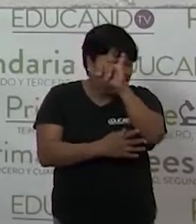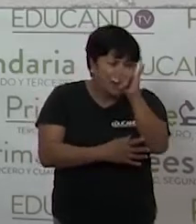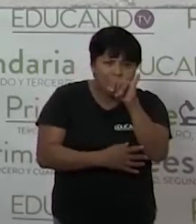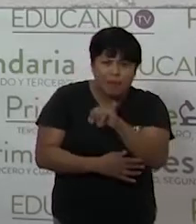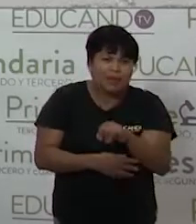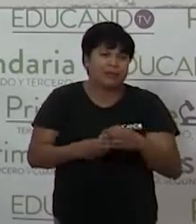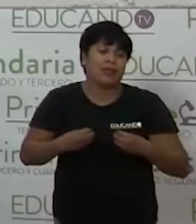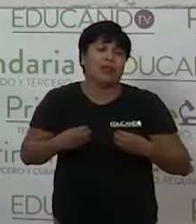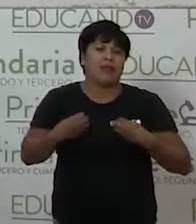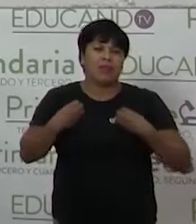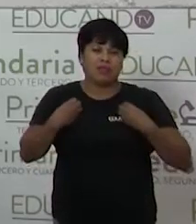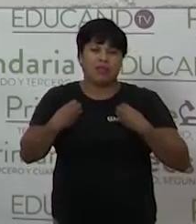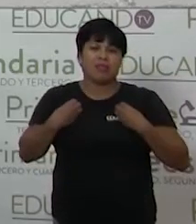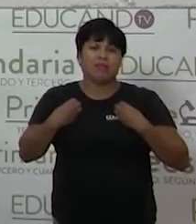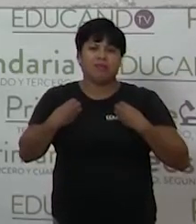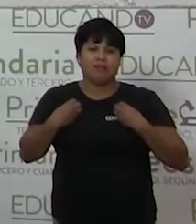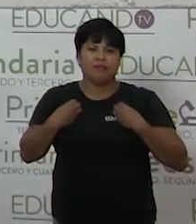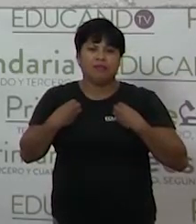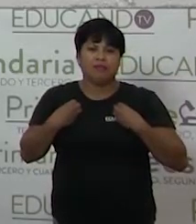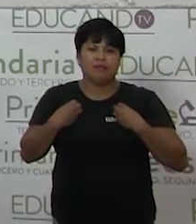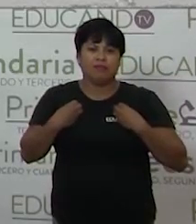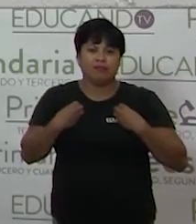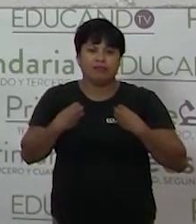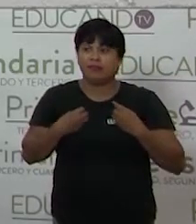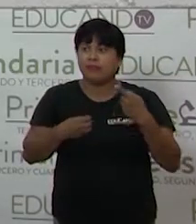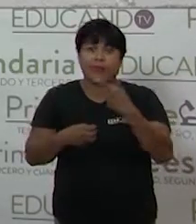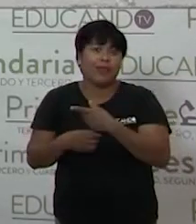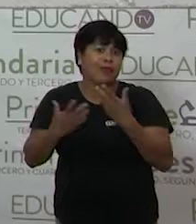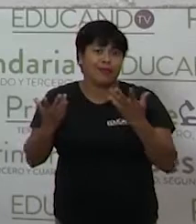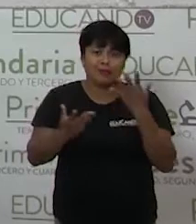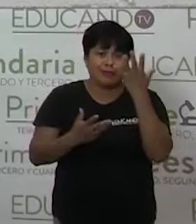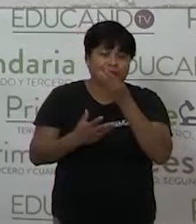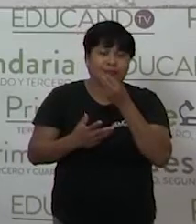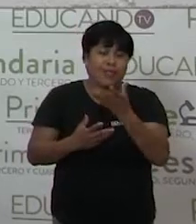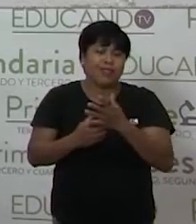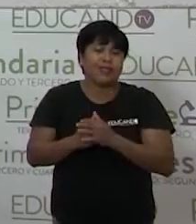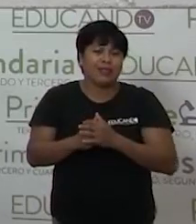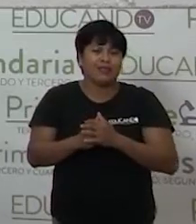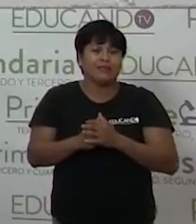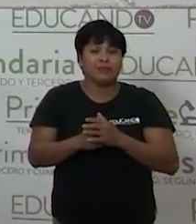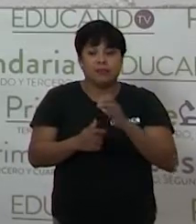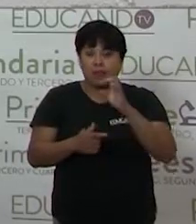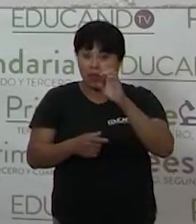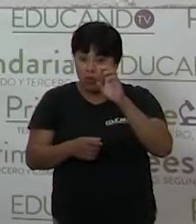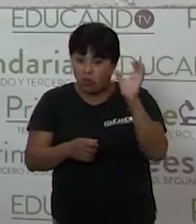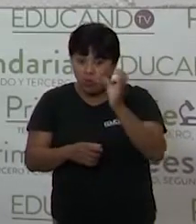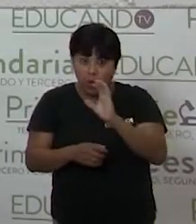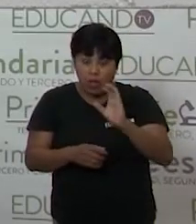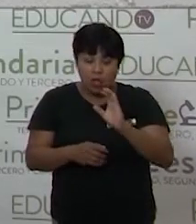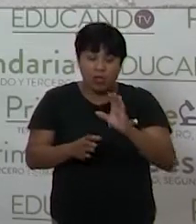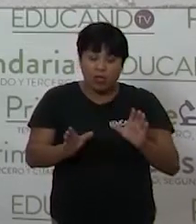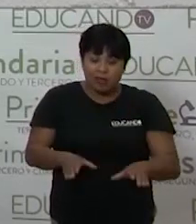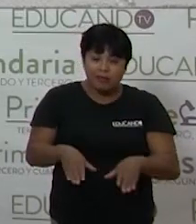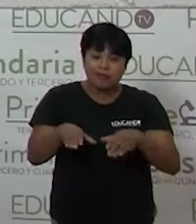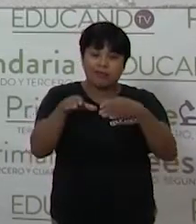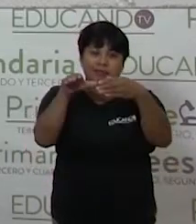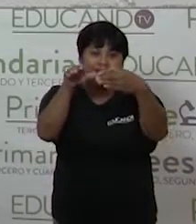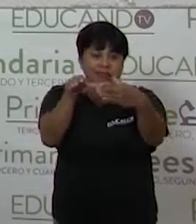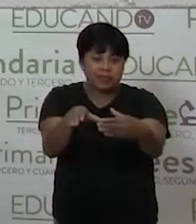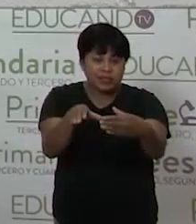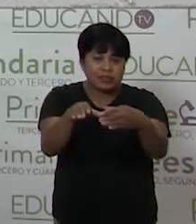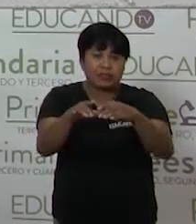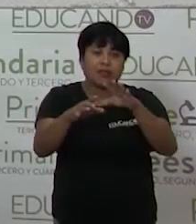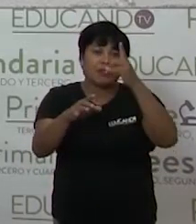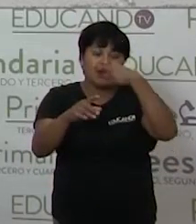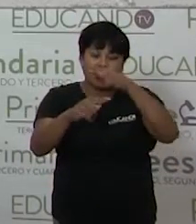en su vida yo si salía corriendo en cuanto los colocó en el